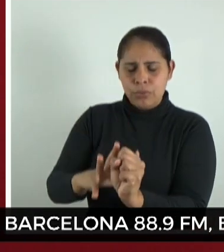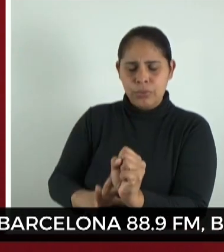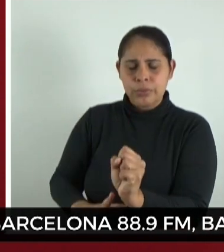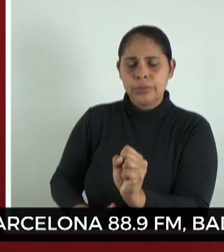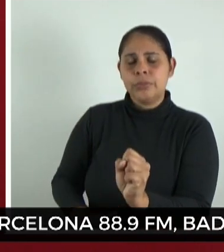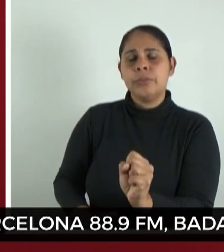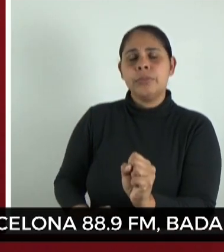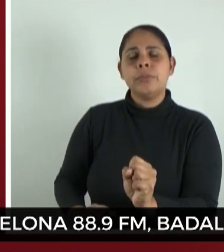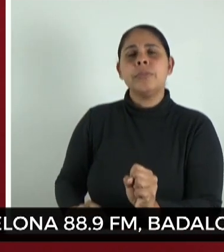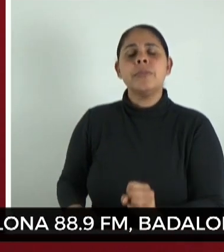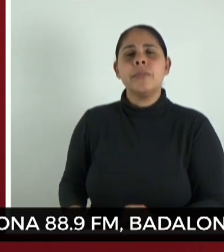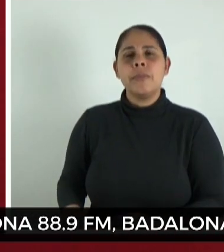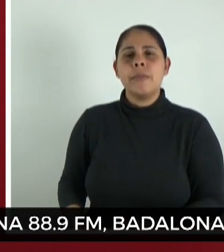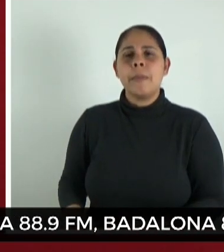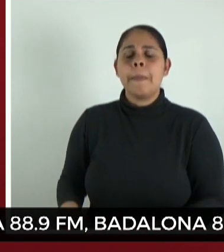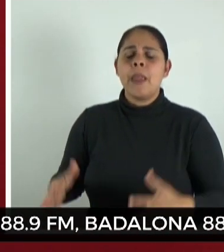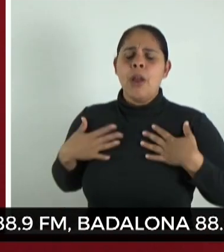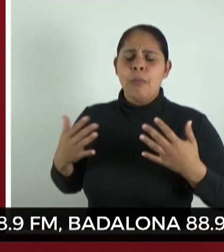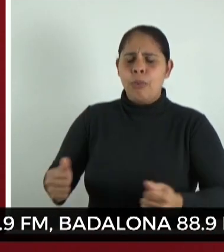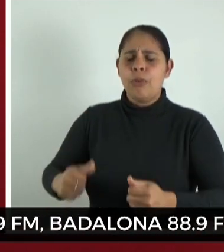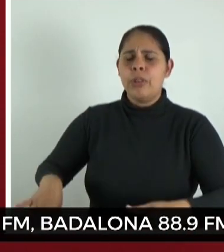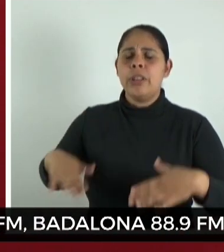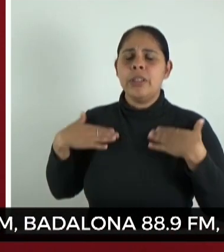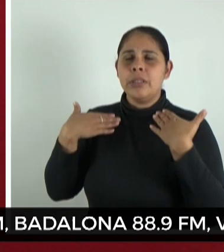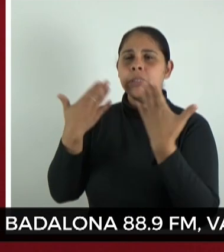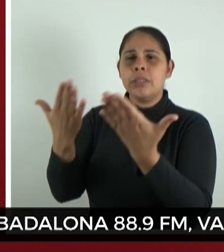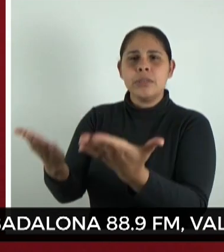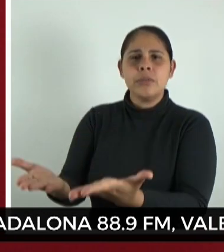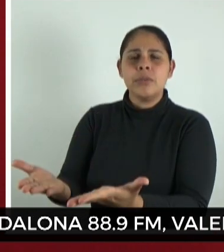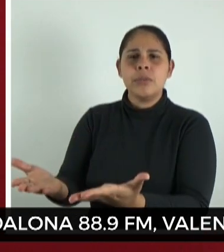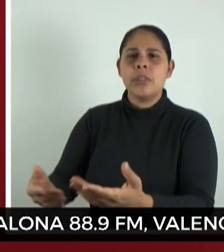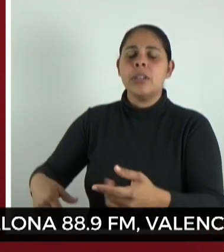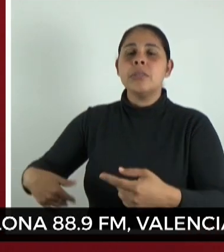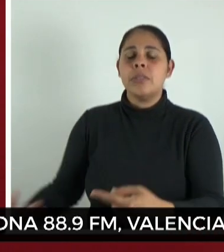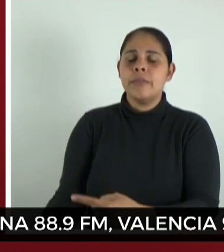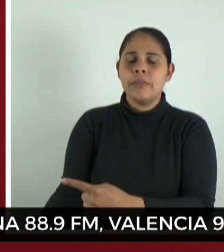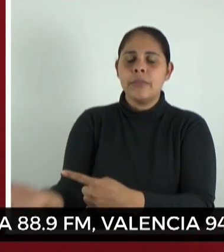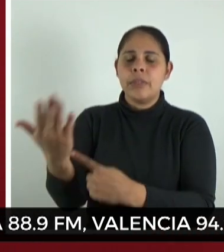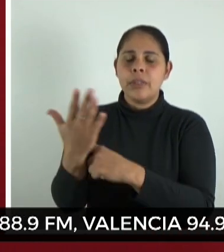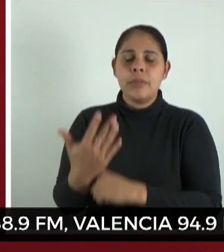Que Él demuestre el poder de su gracia en su situación.